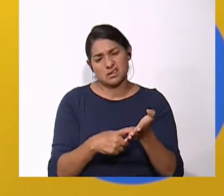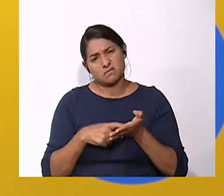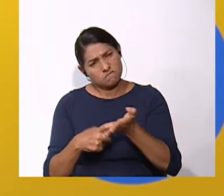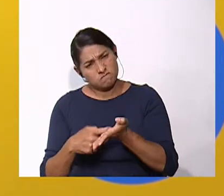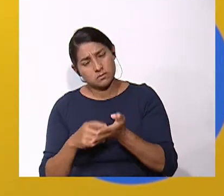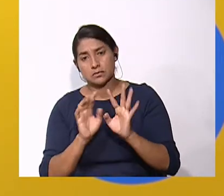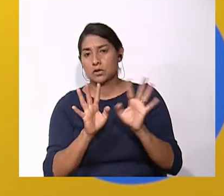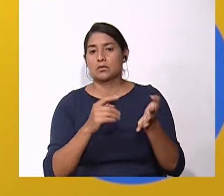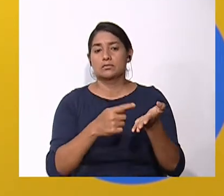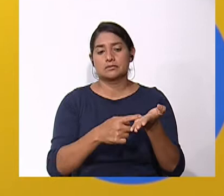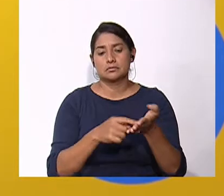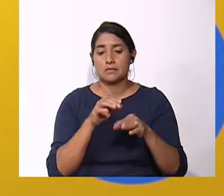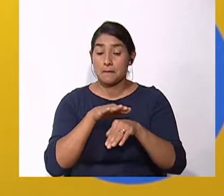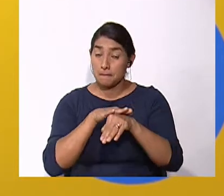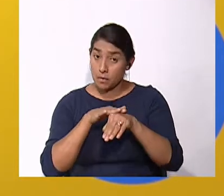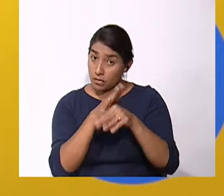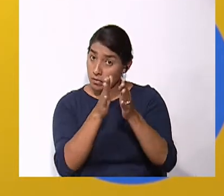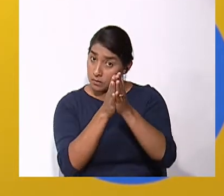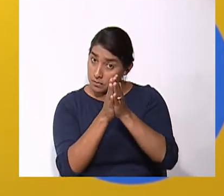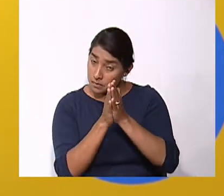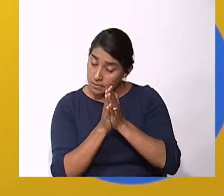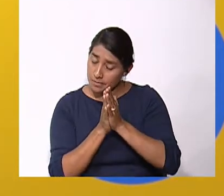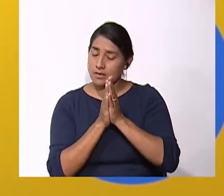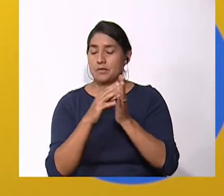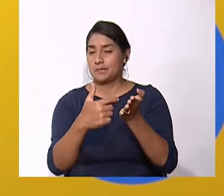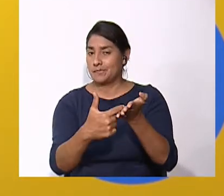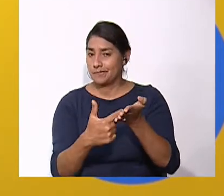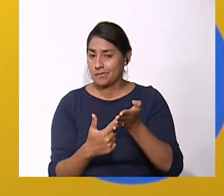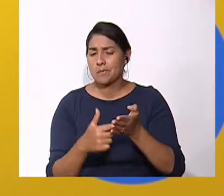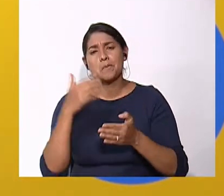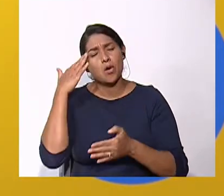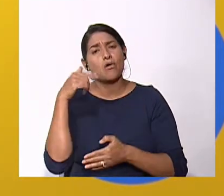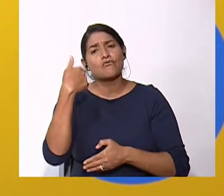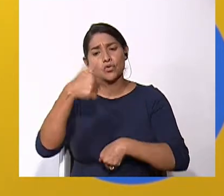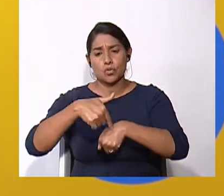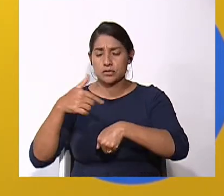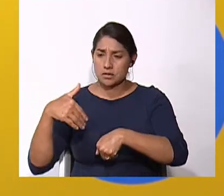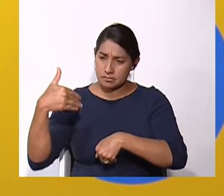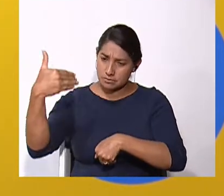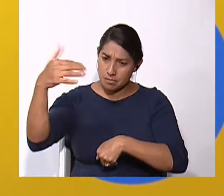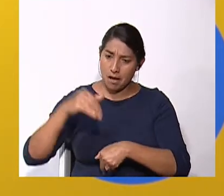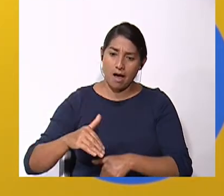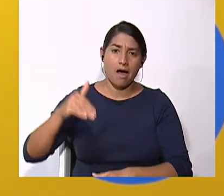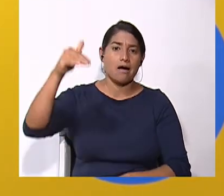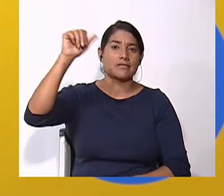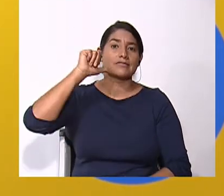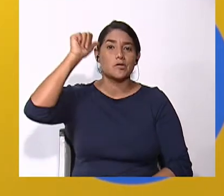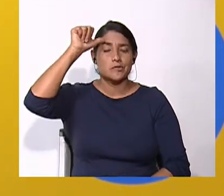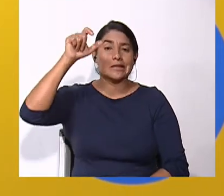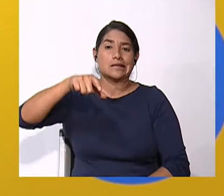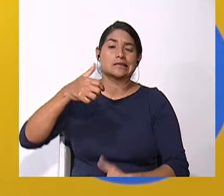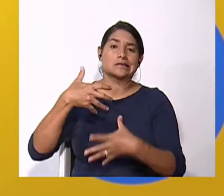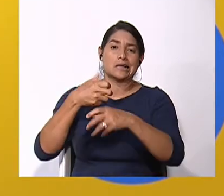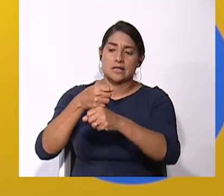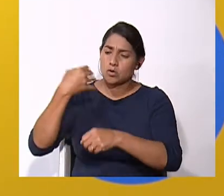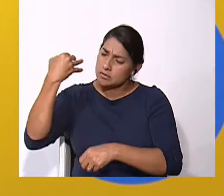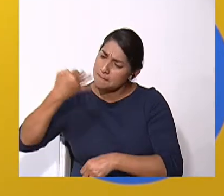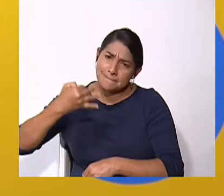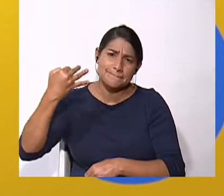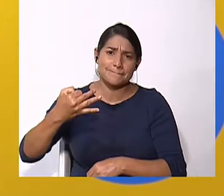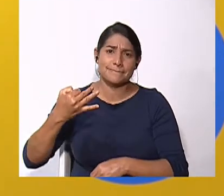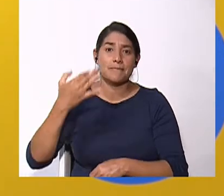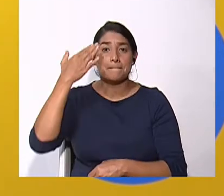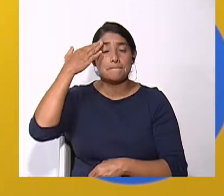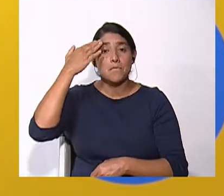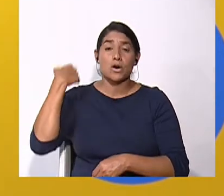manera, solicitar, porque ustedes van a crecer y van a necesitar hacer las cosas muy bien, porque